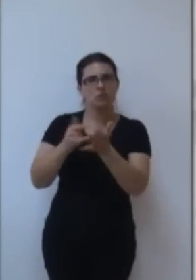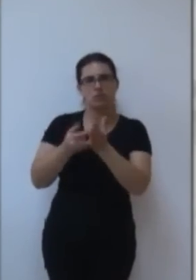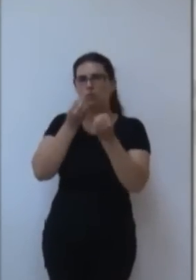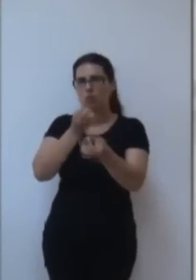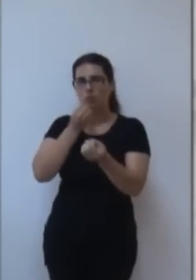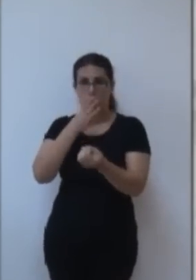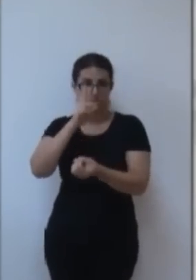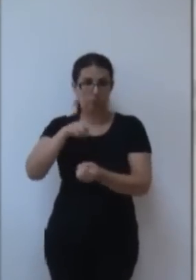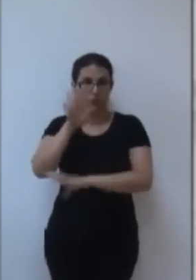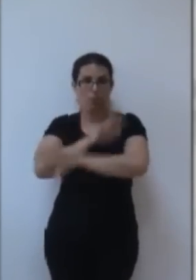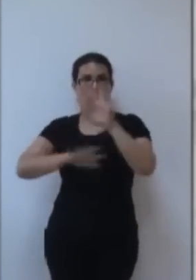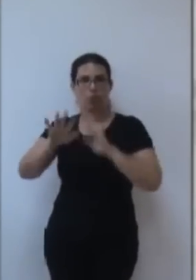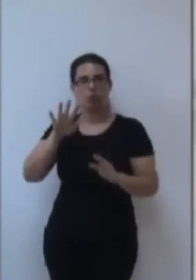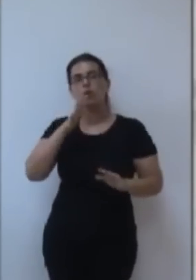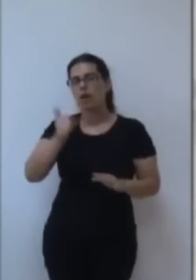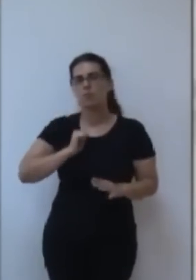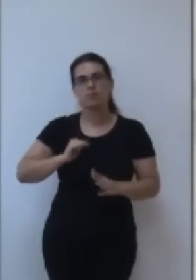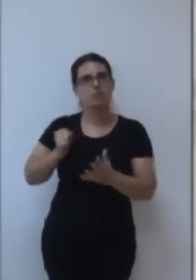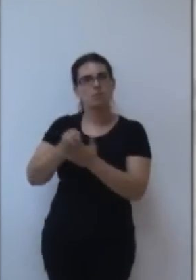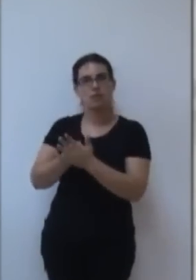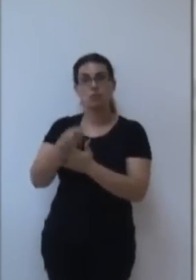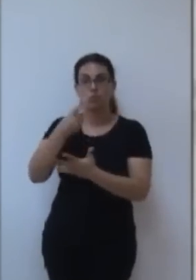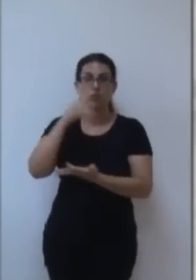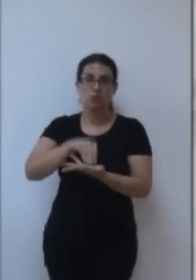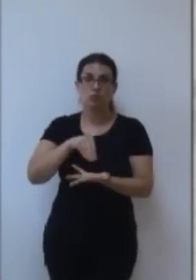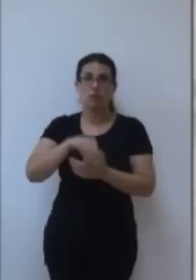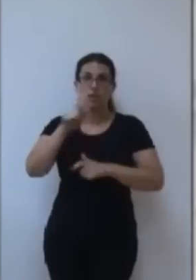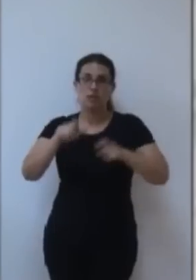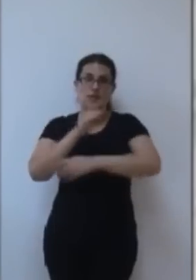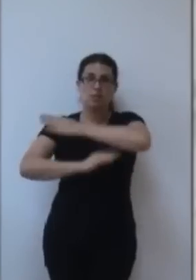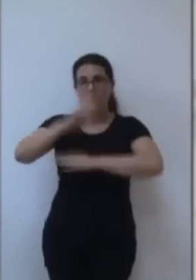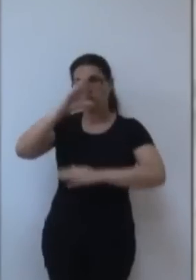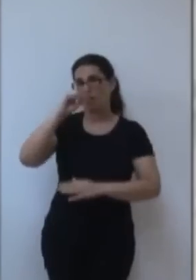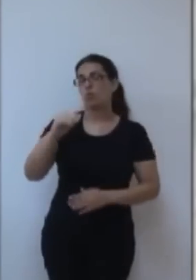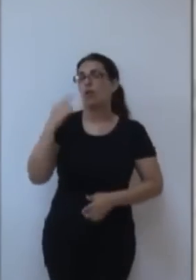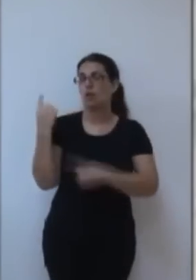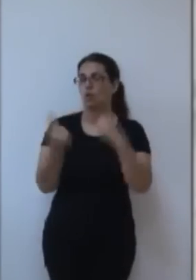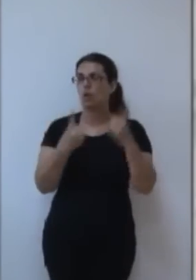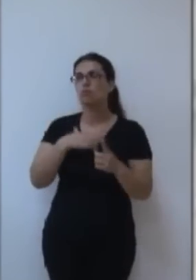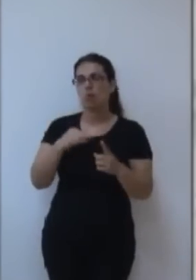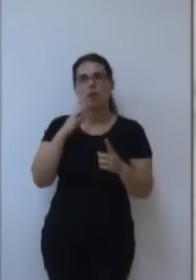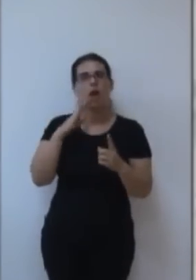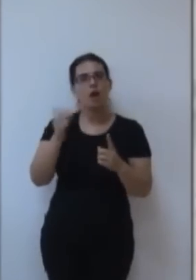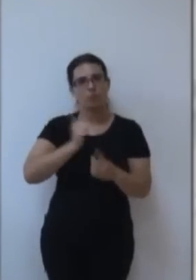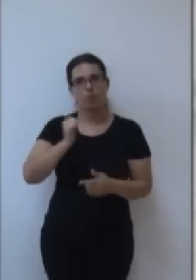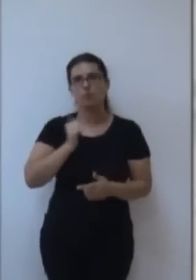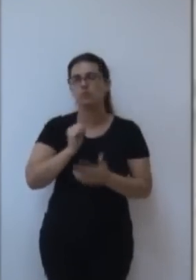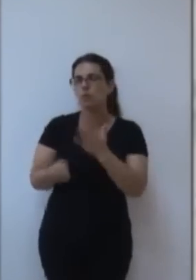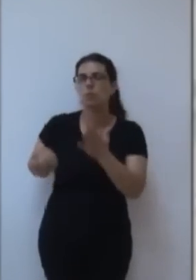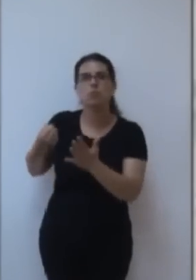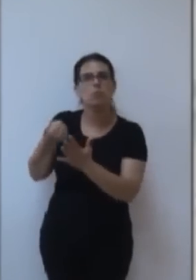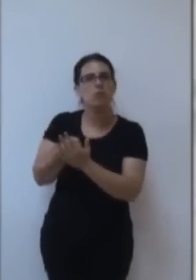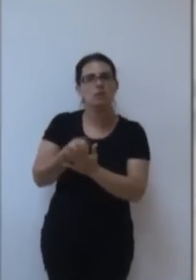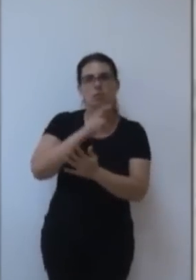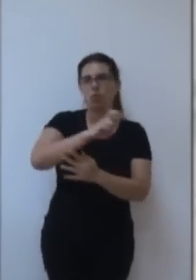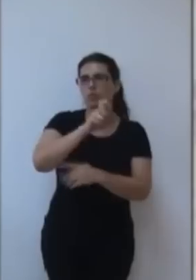complejo, dentro del cual pues van a interactuar muchas personas, y algunas de ellas van a poder beneficiarse de los apoyos que otras